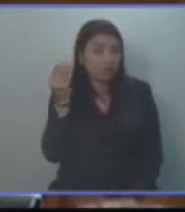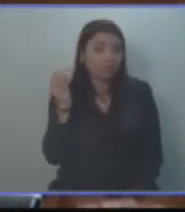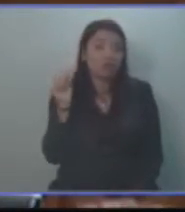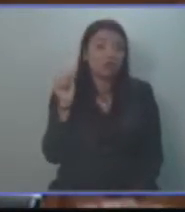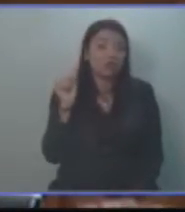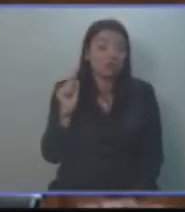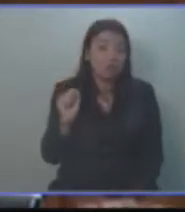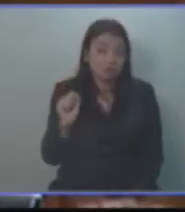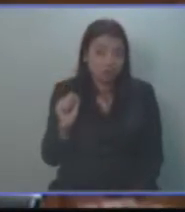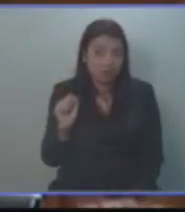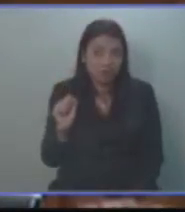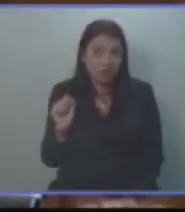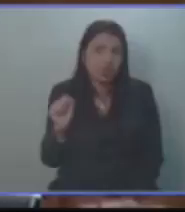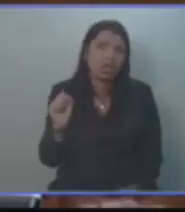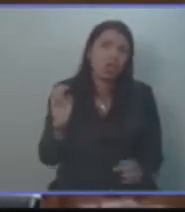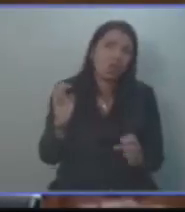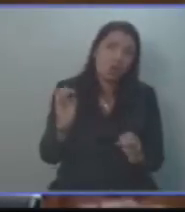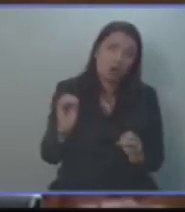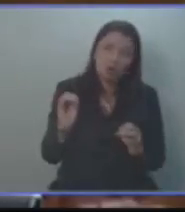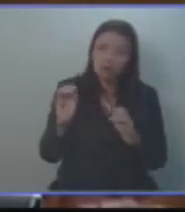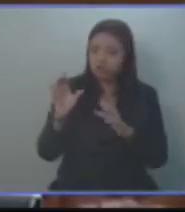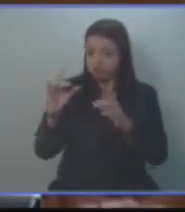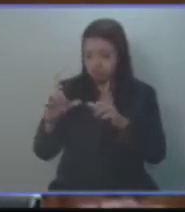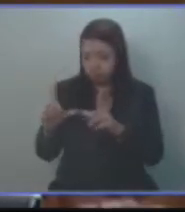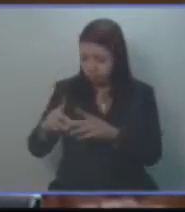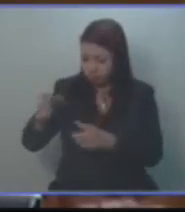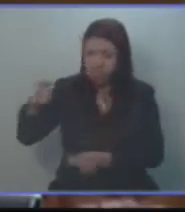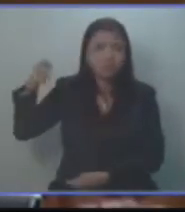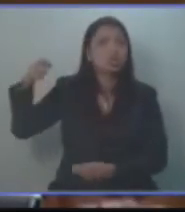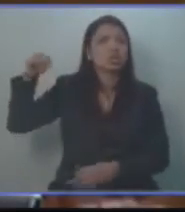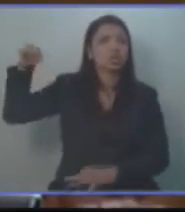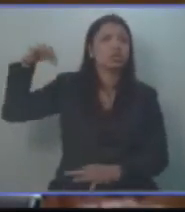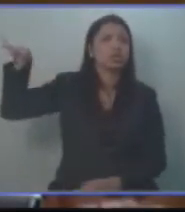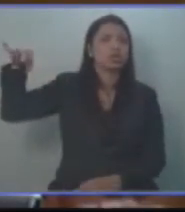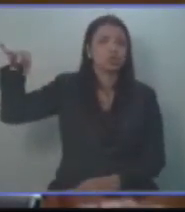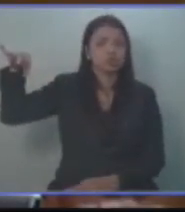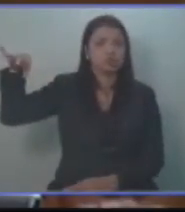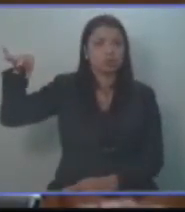con reconocimiento de su título y cumplir con los requisitos